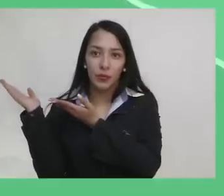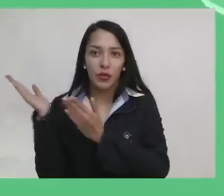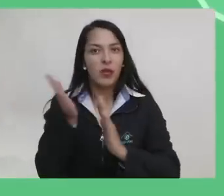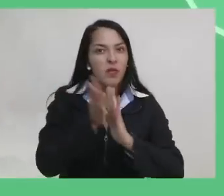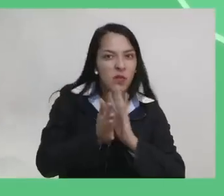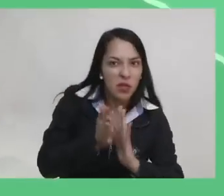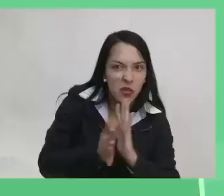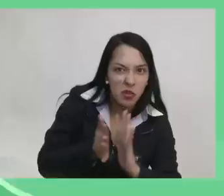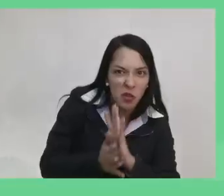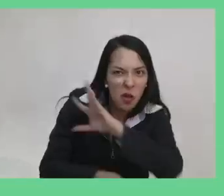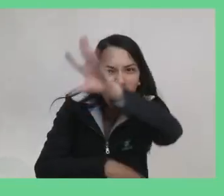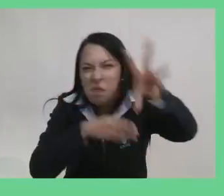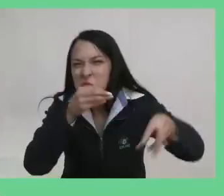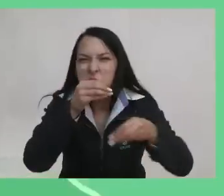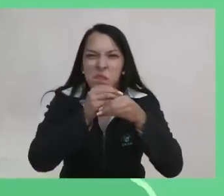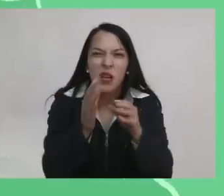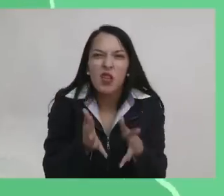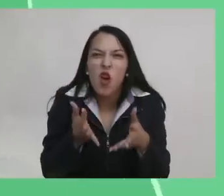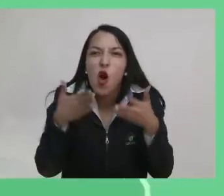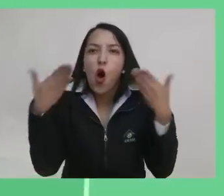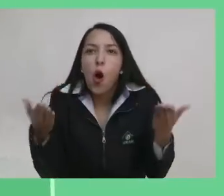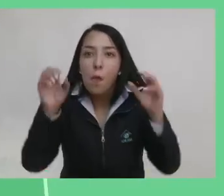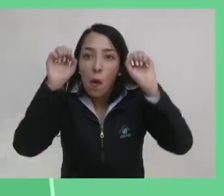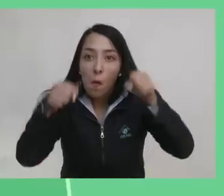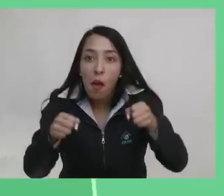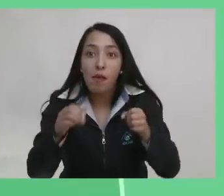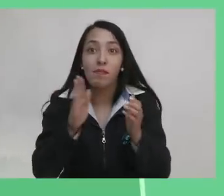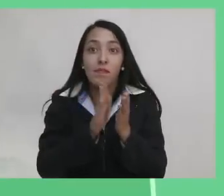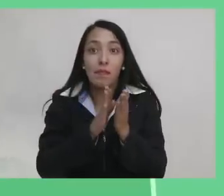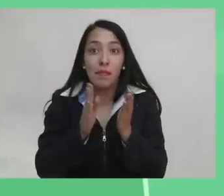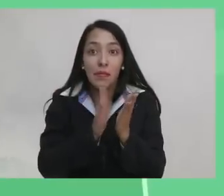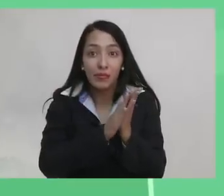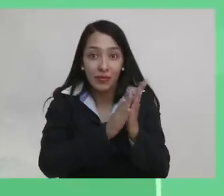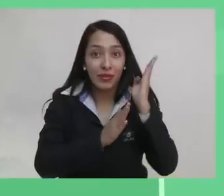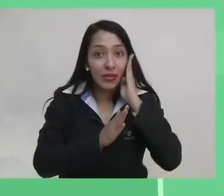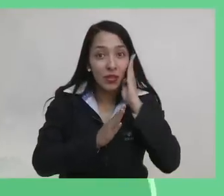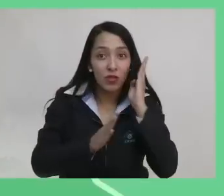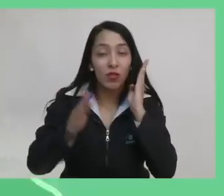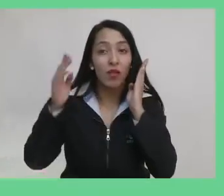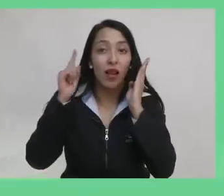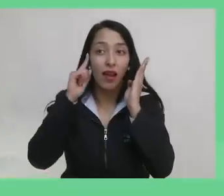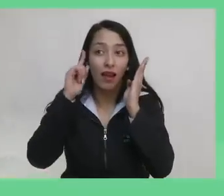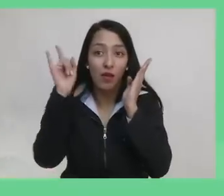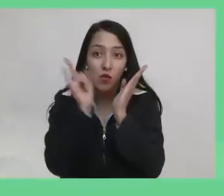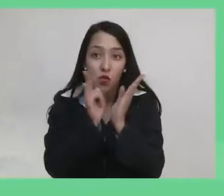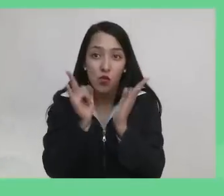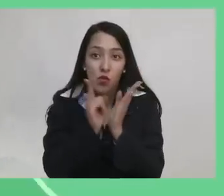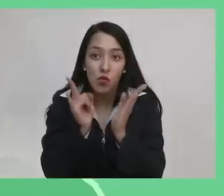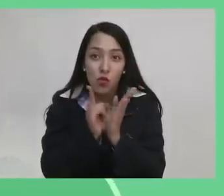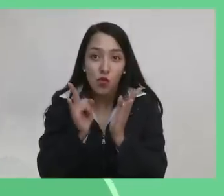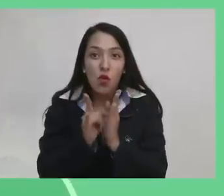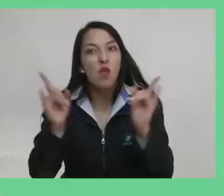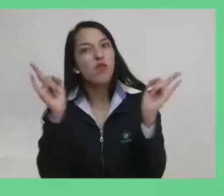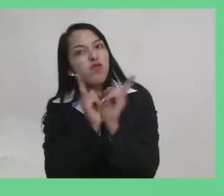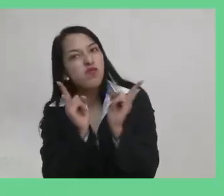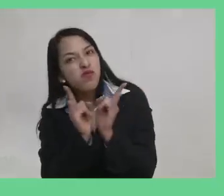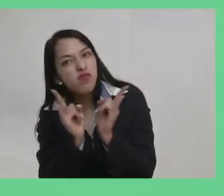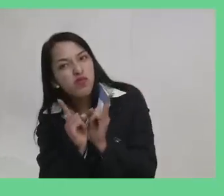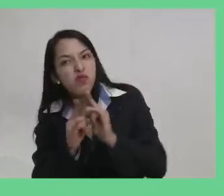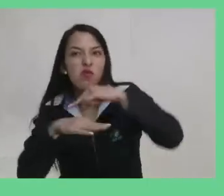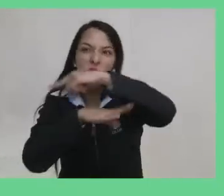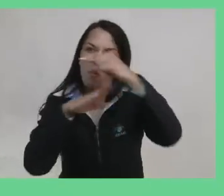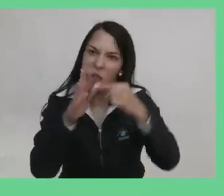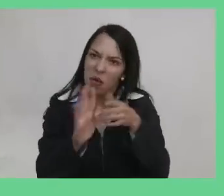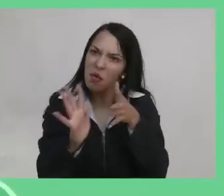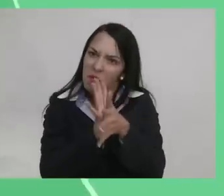instante, descargue nuestra aplicación Mi Pronóstico desde Google Play o App Store. Información en tiempo real, detallada, satelital,